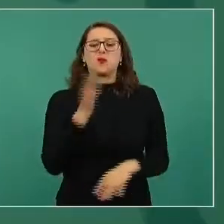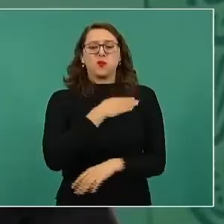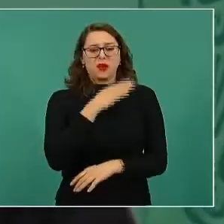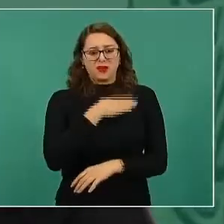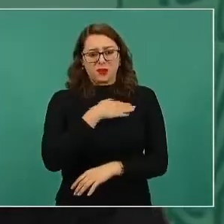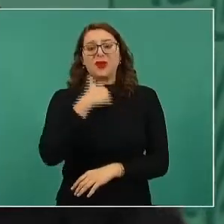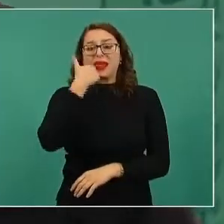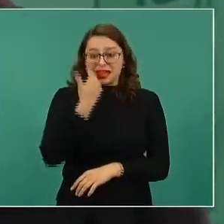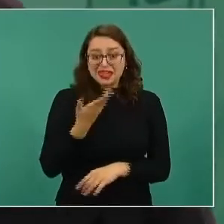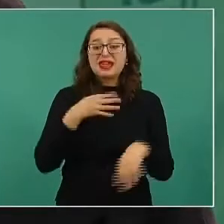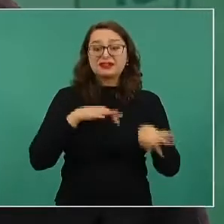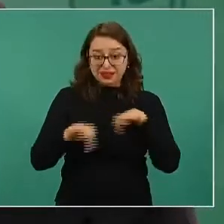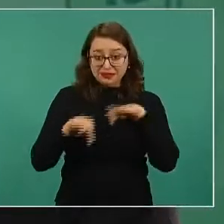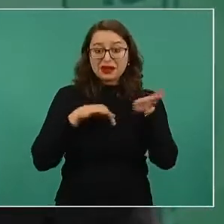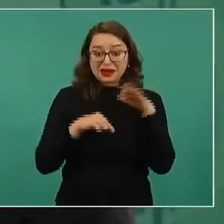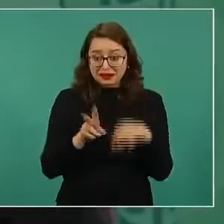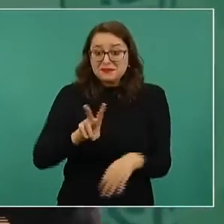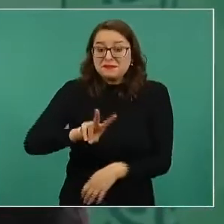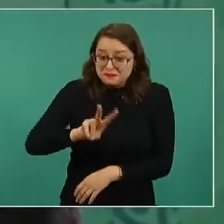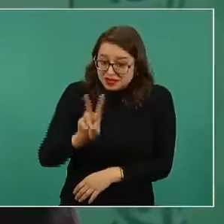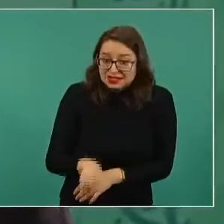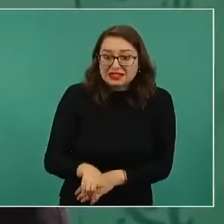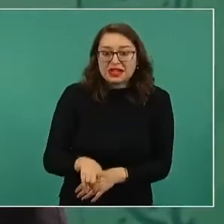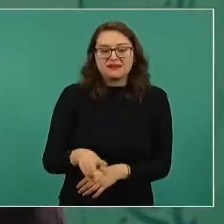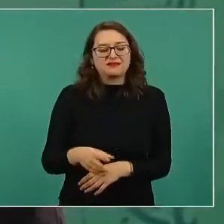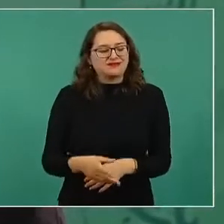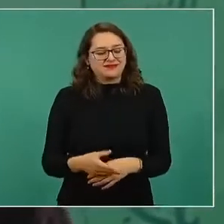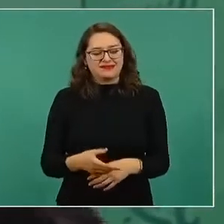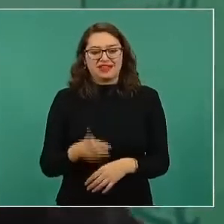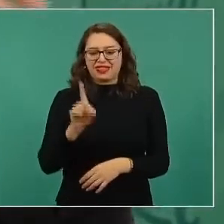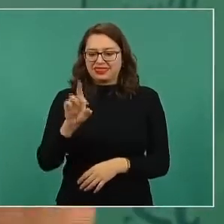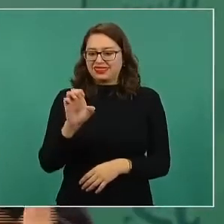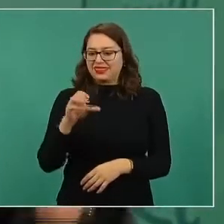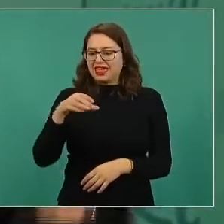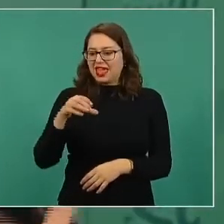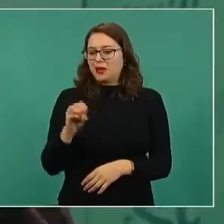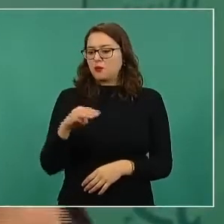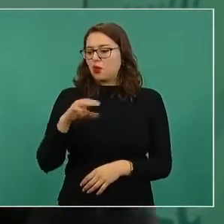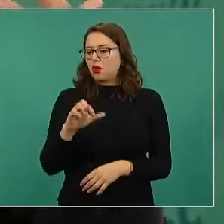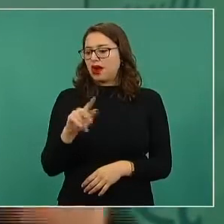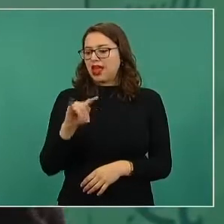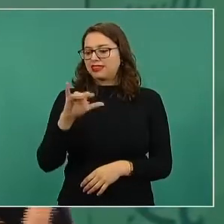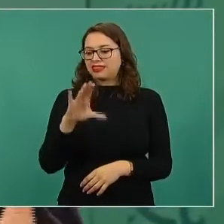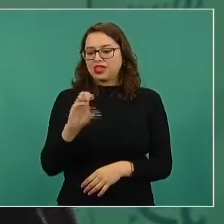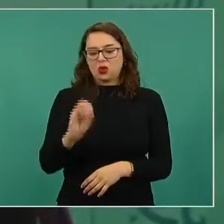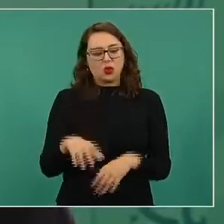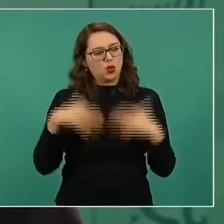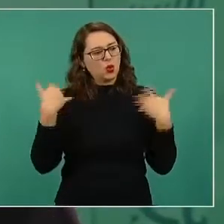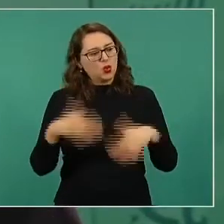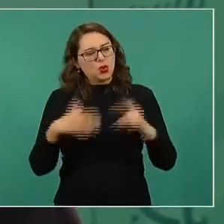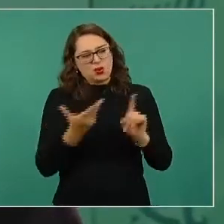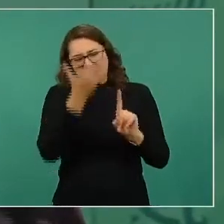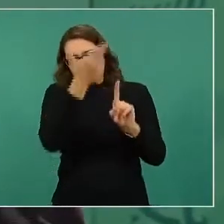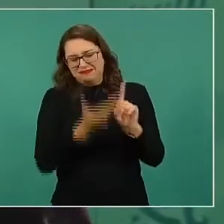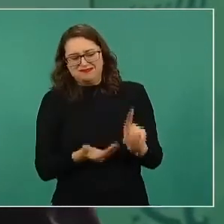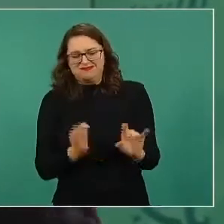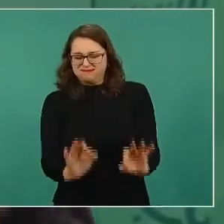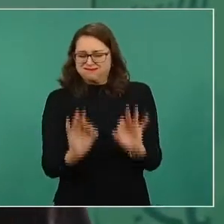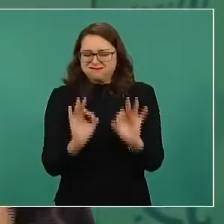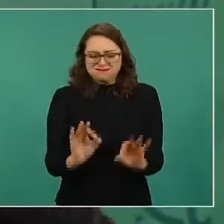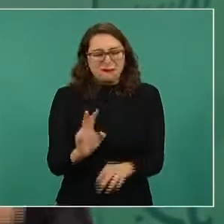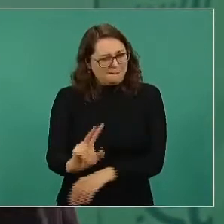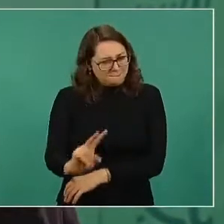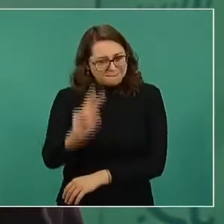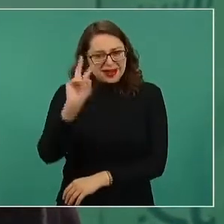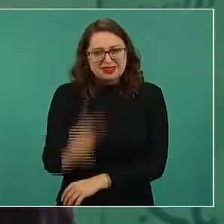porque realmente era un demócrata. No ha habido un presidente como él, con tanta